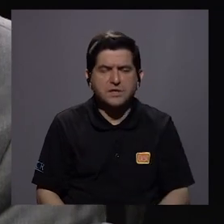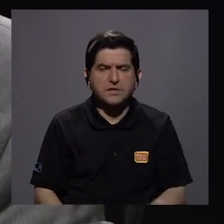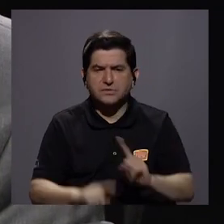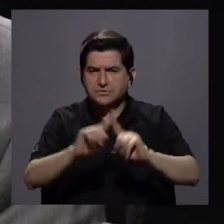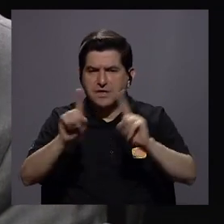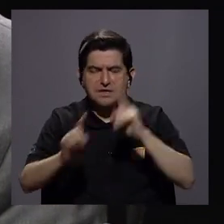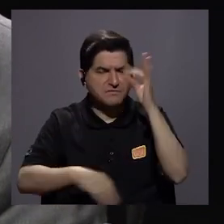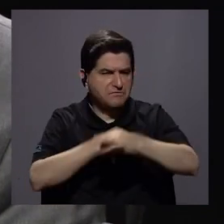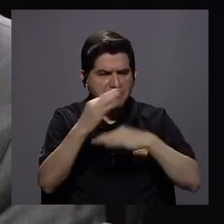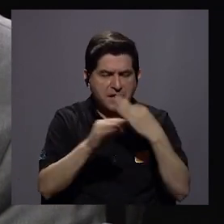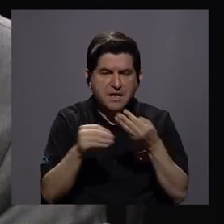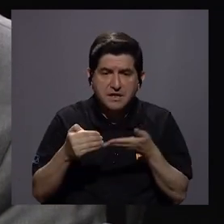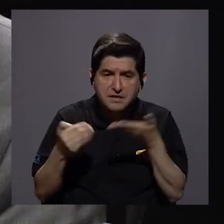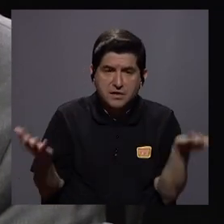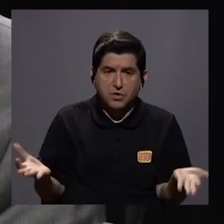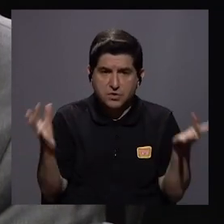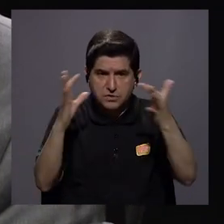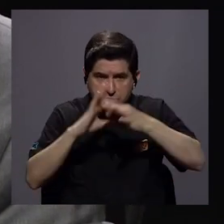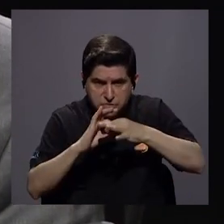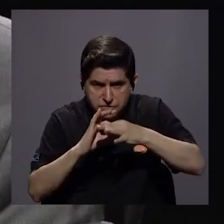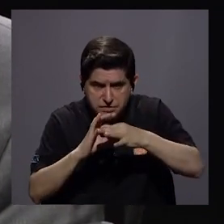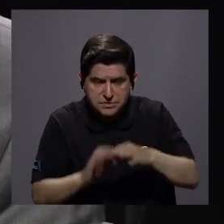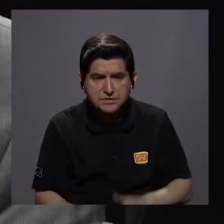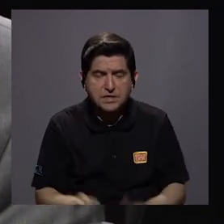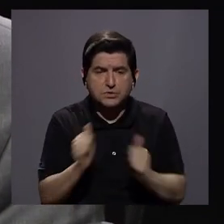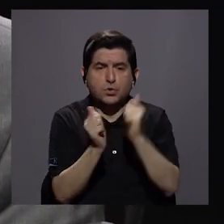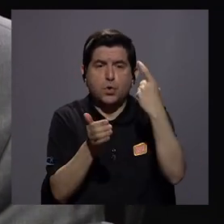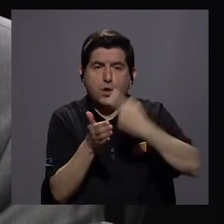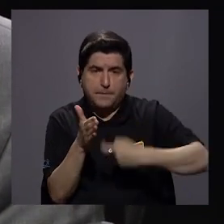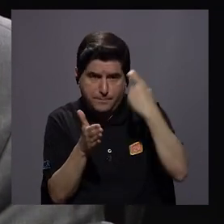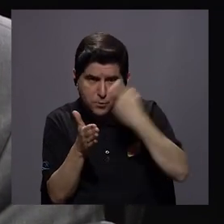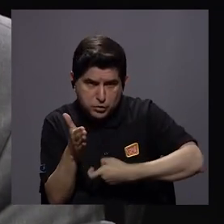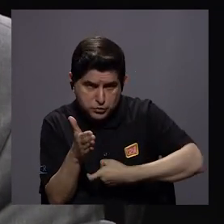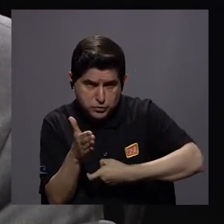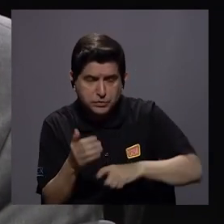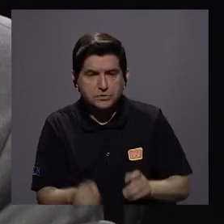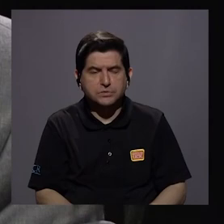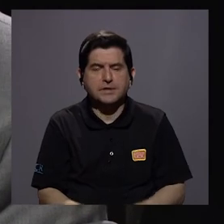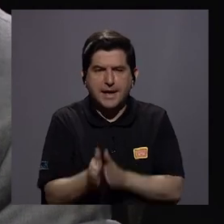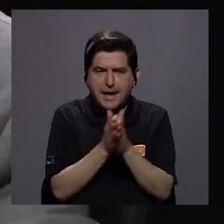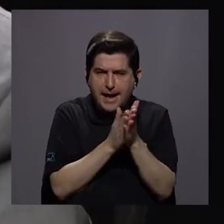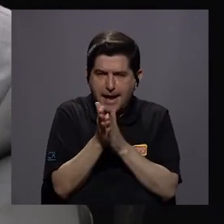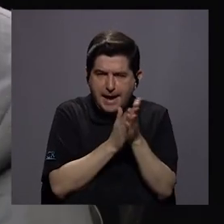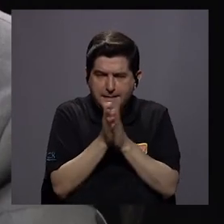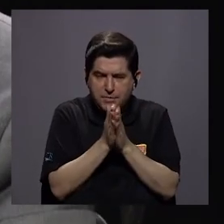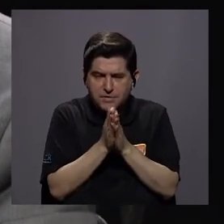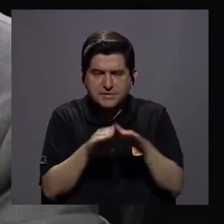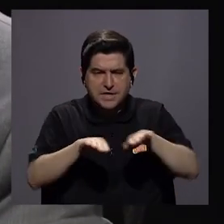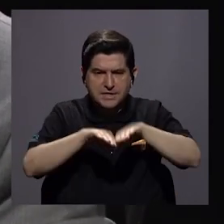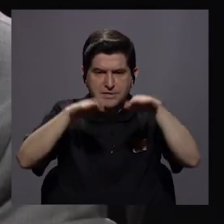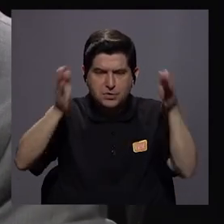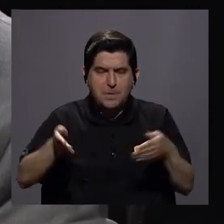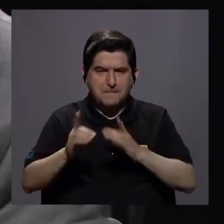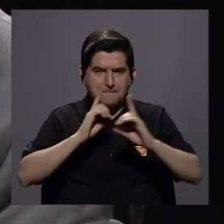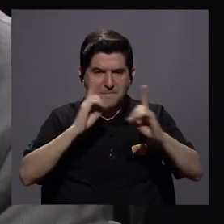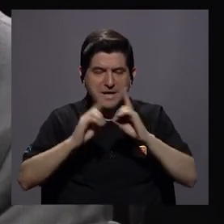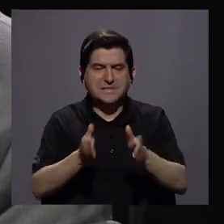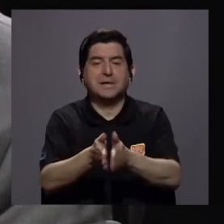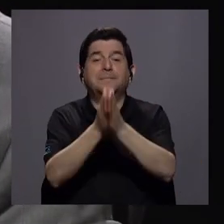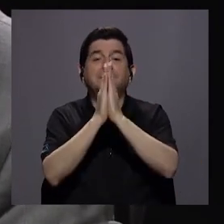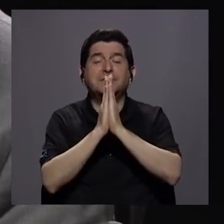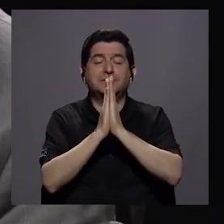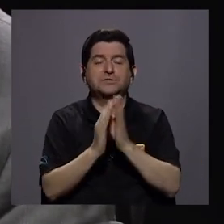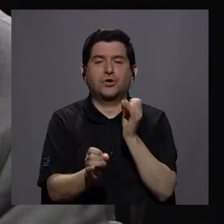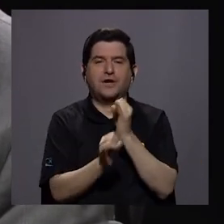y sugerencias, digamos, en los aspectos que tiene que ver con los impuestos. Aprovechando, digamos, esa mesa de diálogo que hizo el gobierno, ese